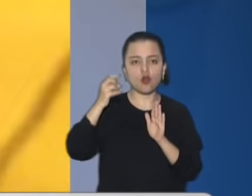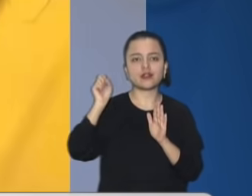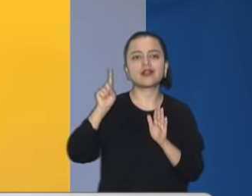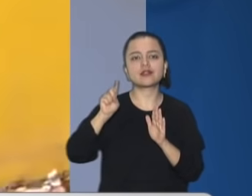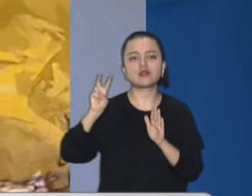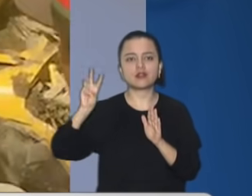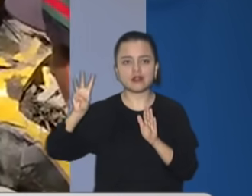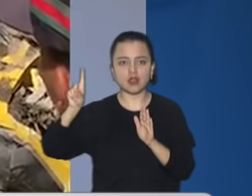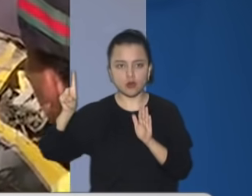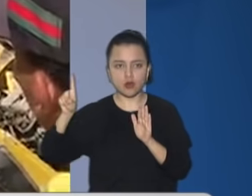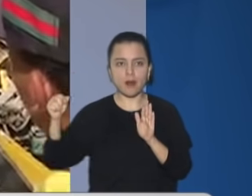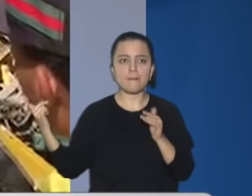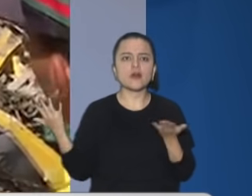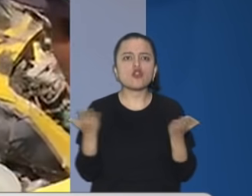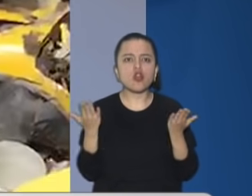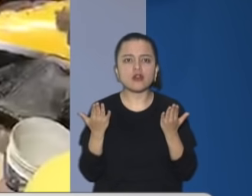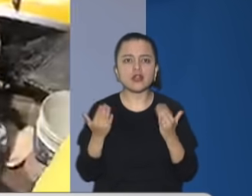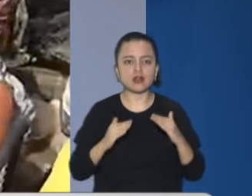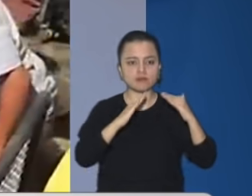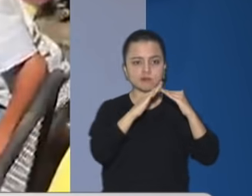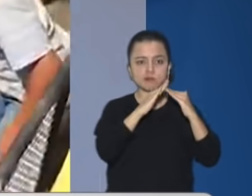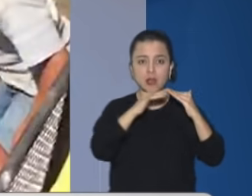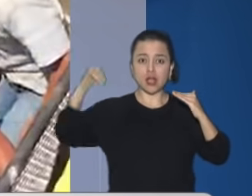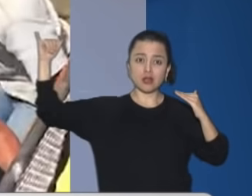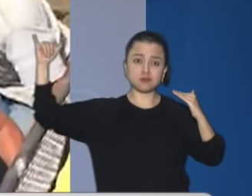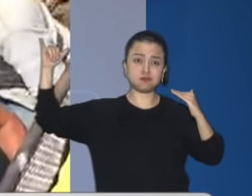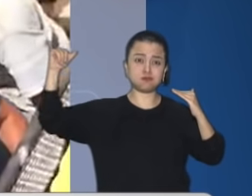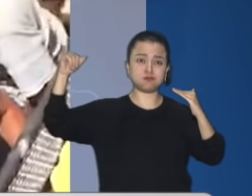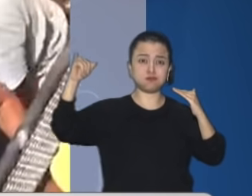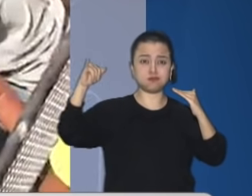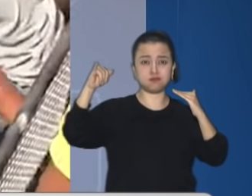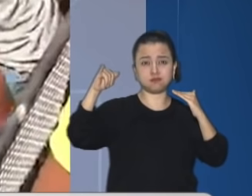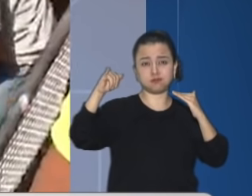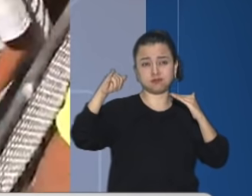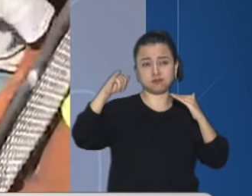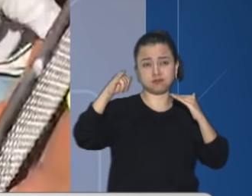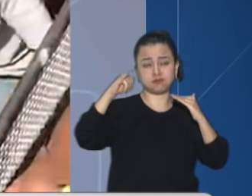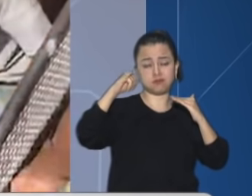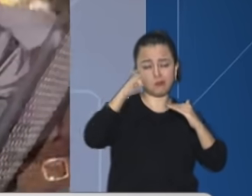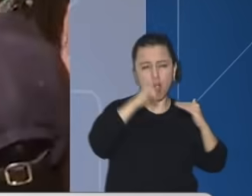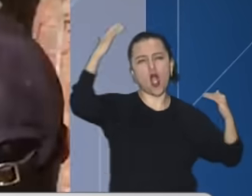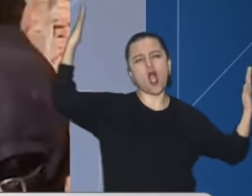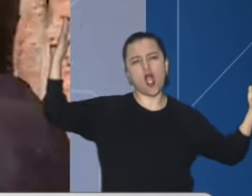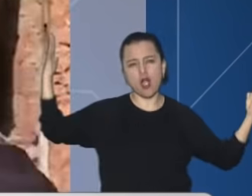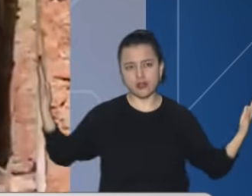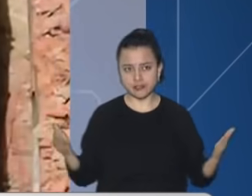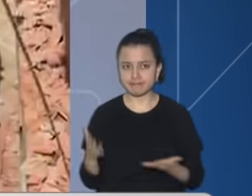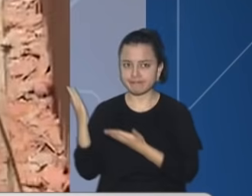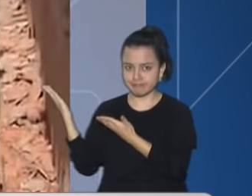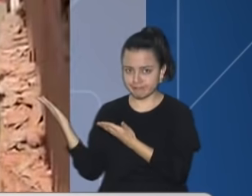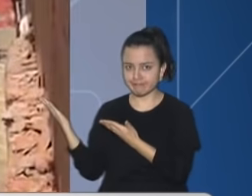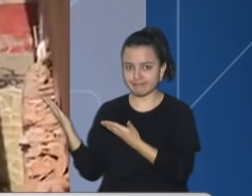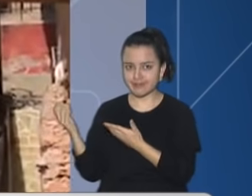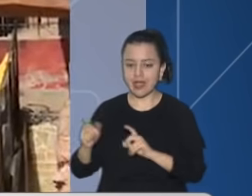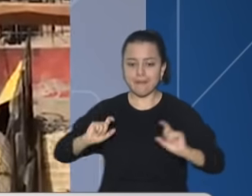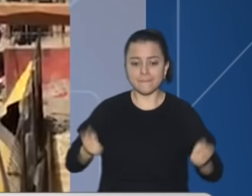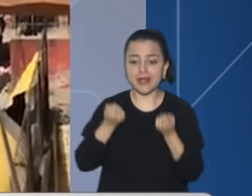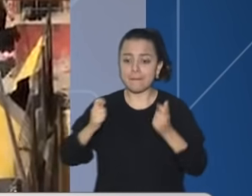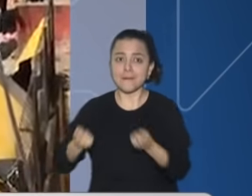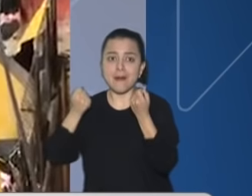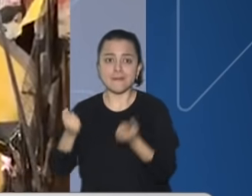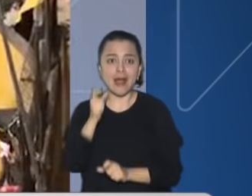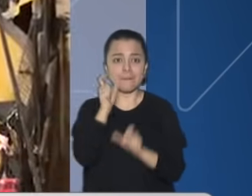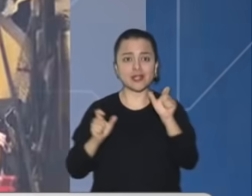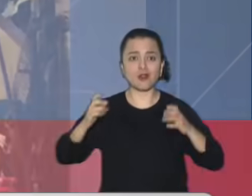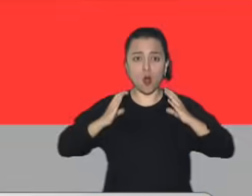HJ-131 se estrelló sobre una vivienda en Copacabana, Antioquia. Aquí vemos el momento en el que son retiradas las personas